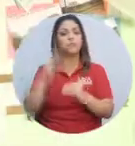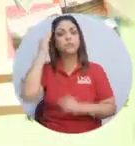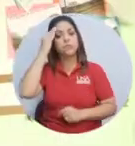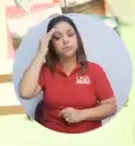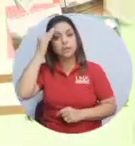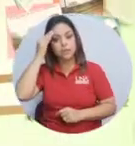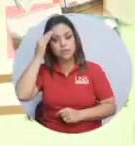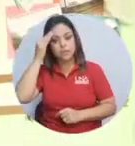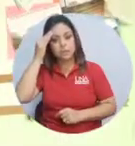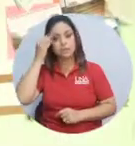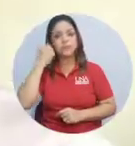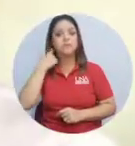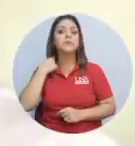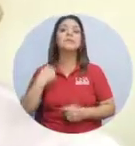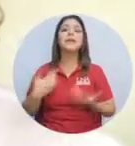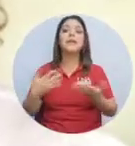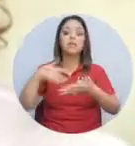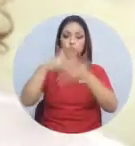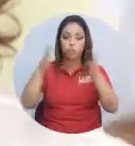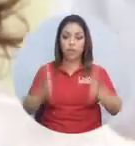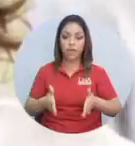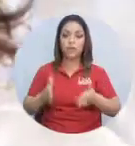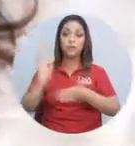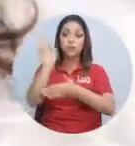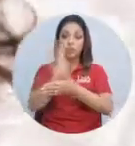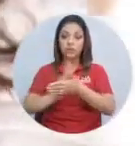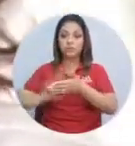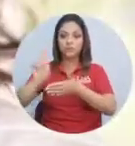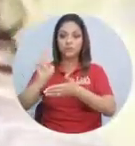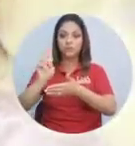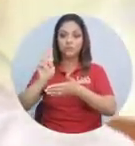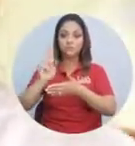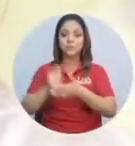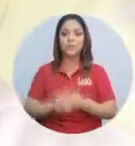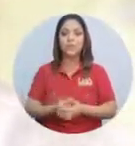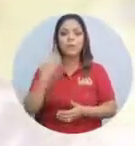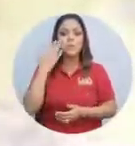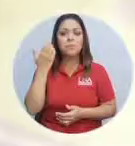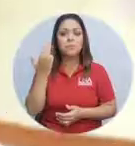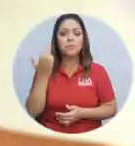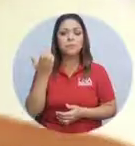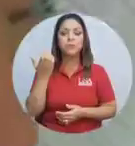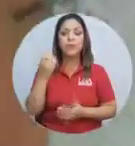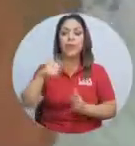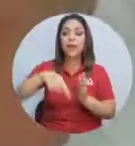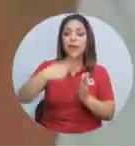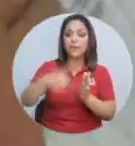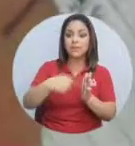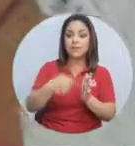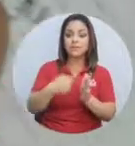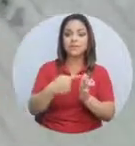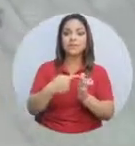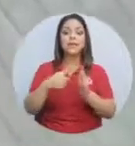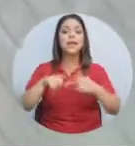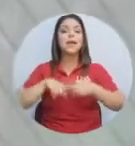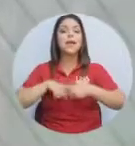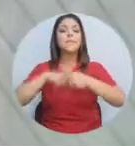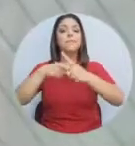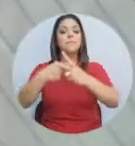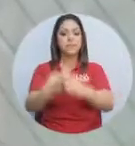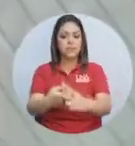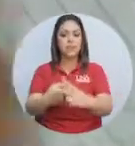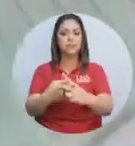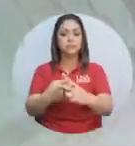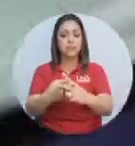de los estudiantes, en este caso, de los estudiantes universitarios, ¿verdad? En el sentido de que en algunas ocasiones